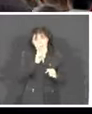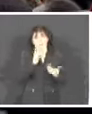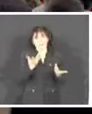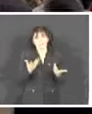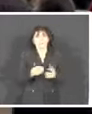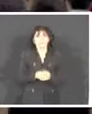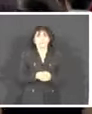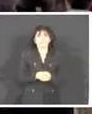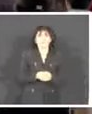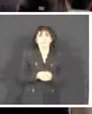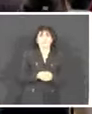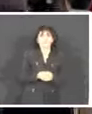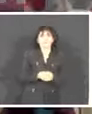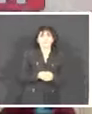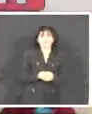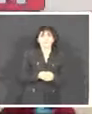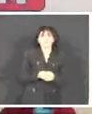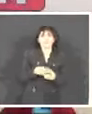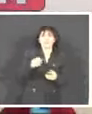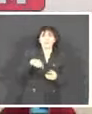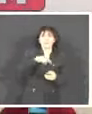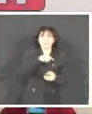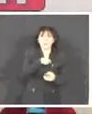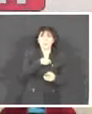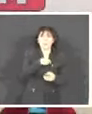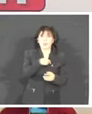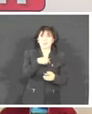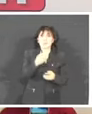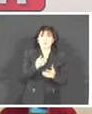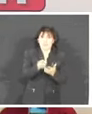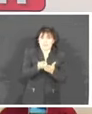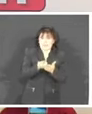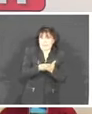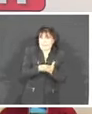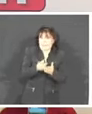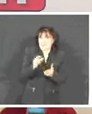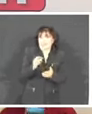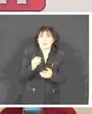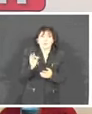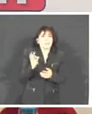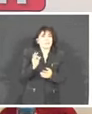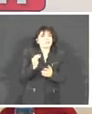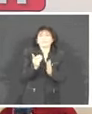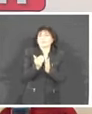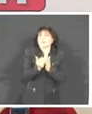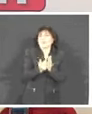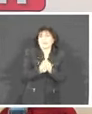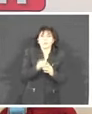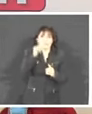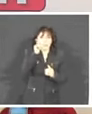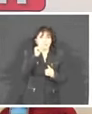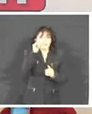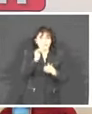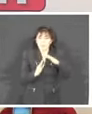¿Quiénes somos las que, no importa el tamaño del gasto en la casa, siempre hay comida sobre la